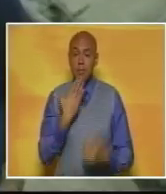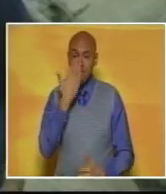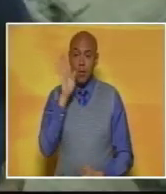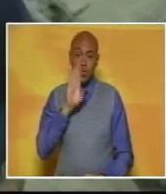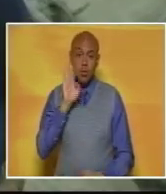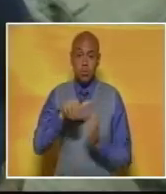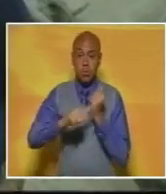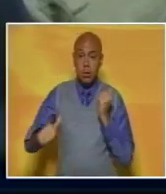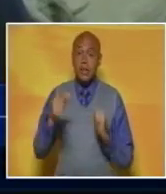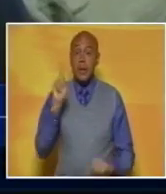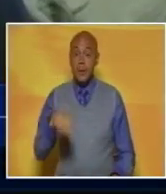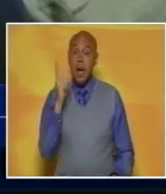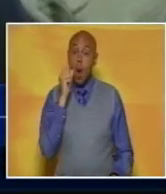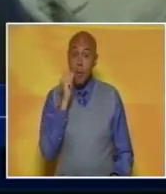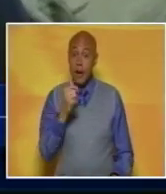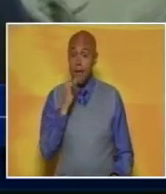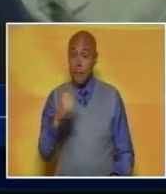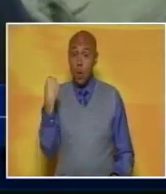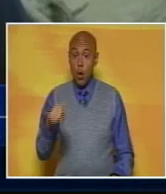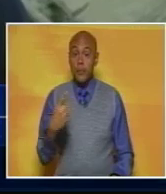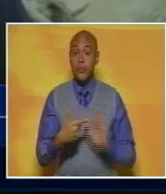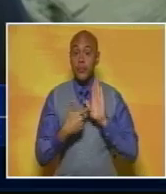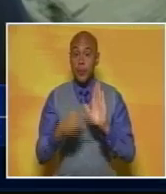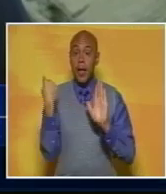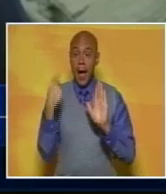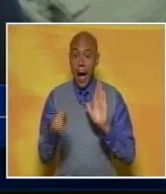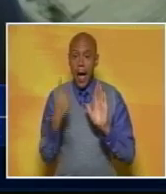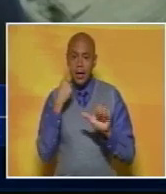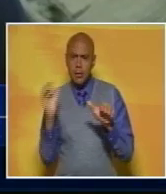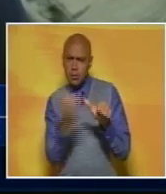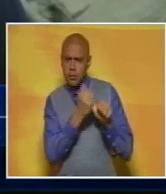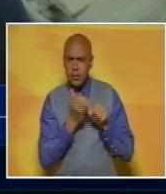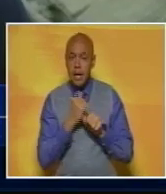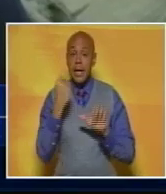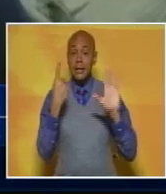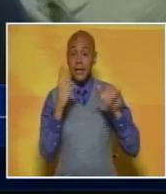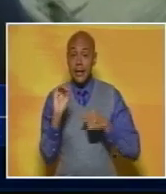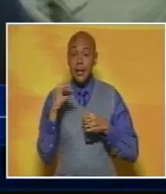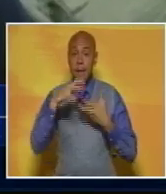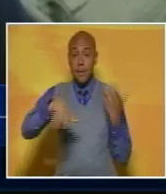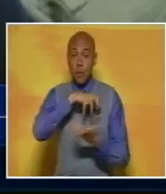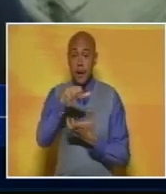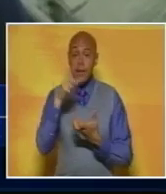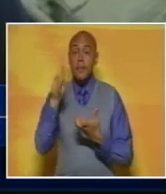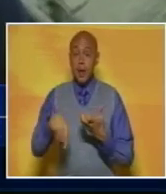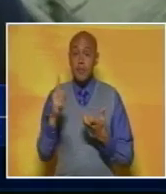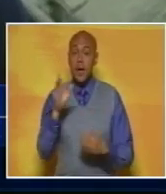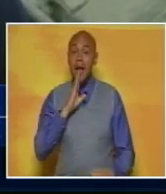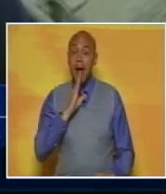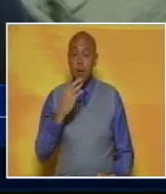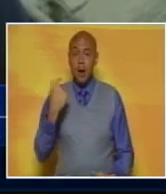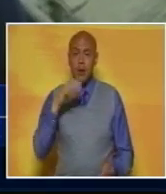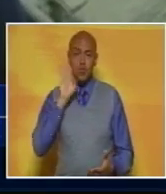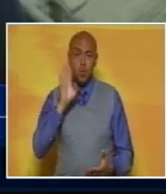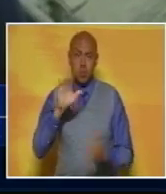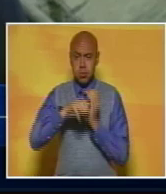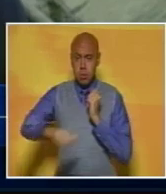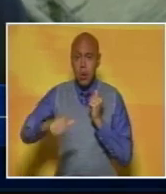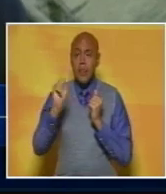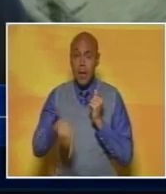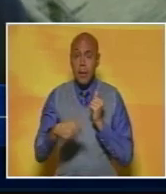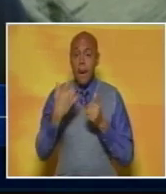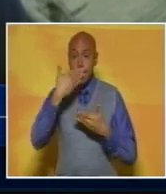El secretario de los Servicios Públicos reveló que tienen diagnosticados más de 60 problemas en tramos de aguas servidas de la región y